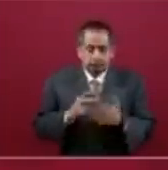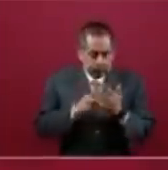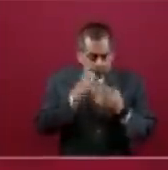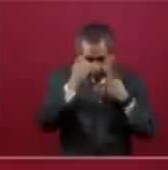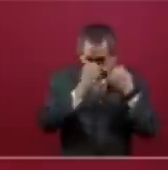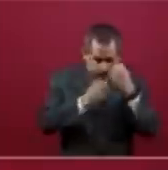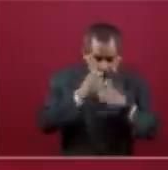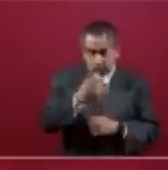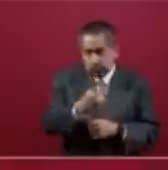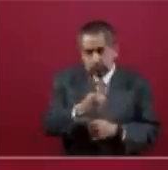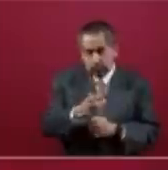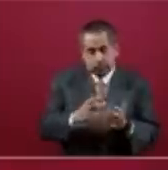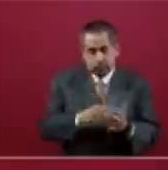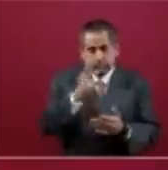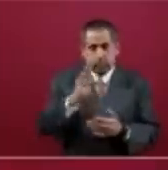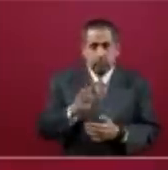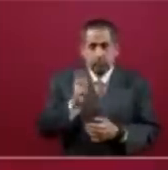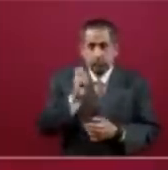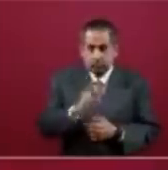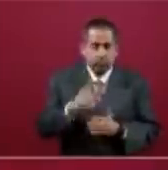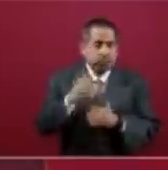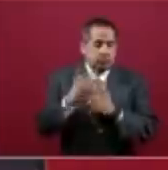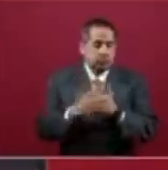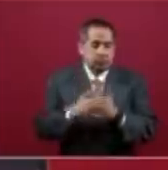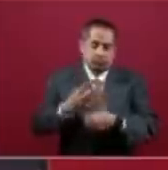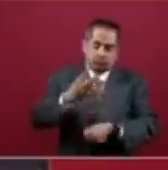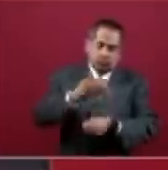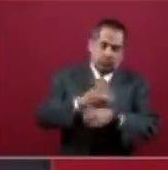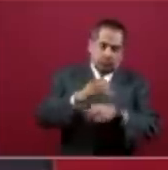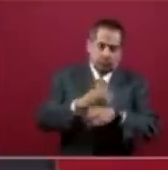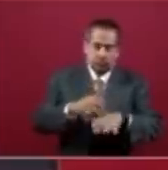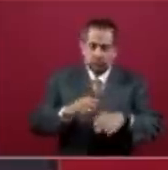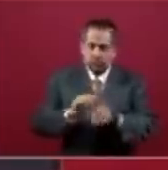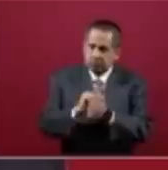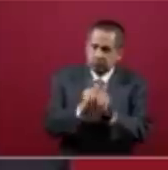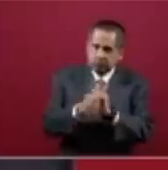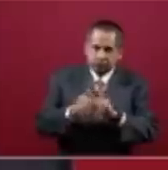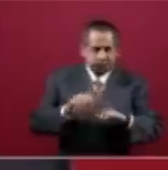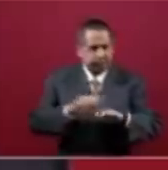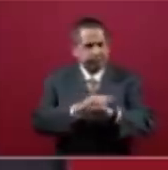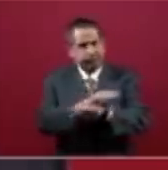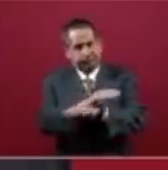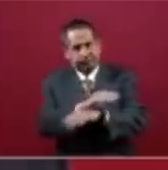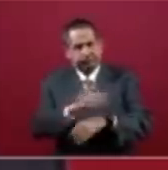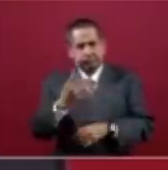eso como parte de la cuarta transformación.